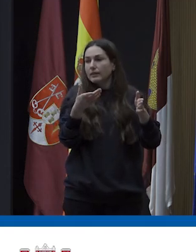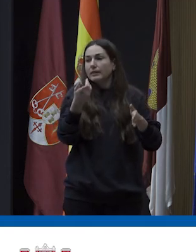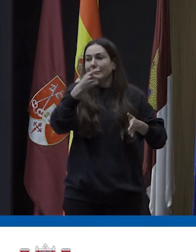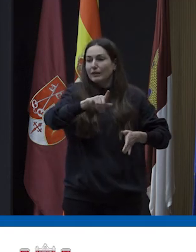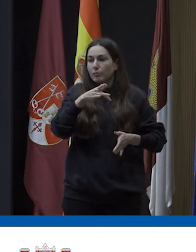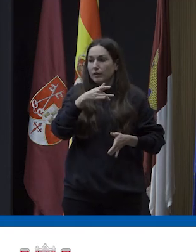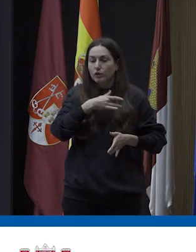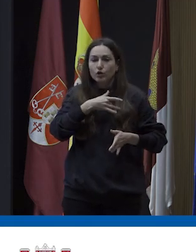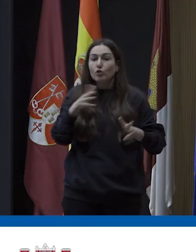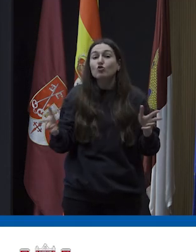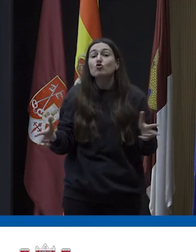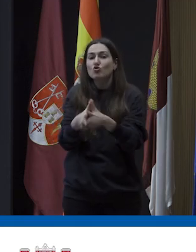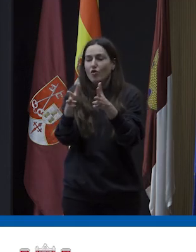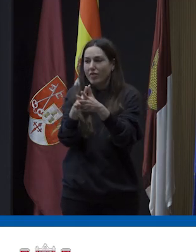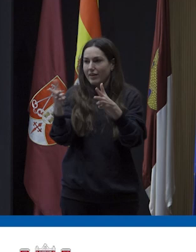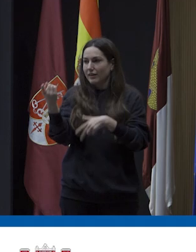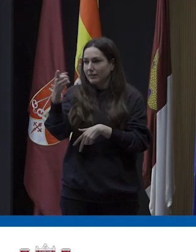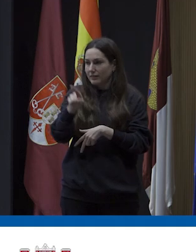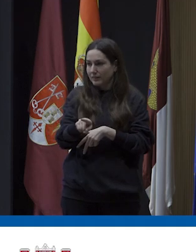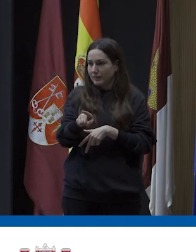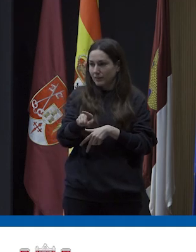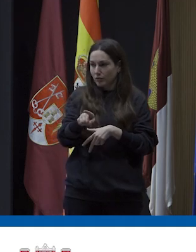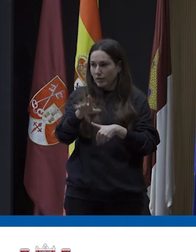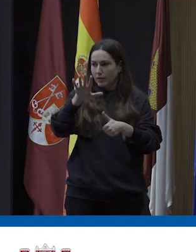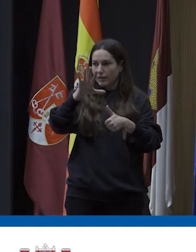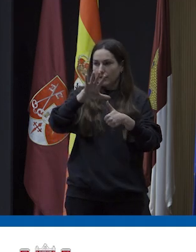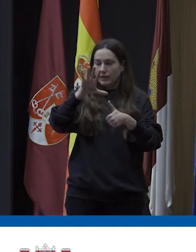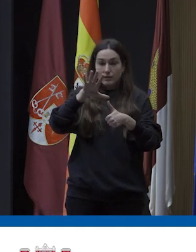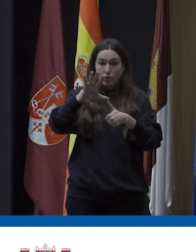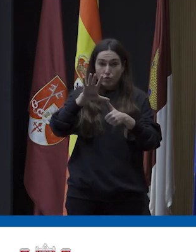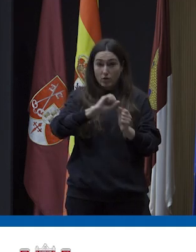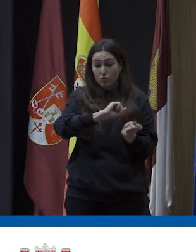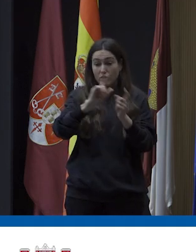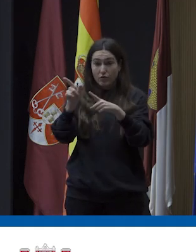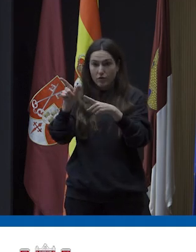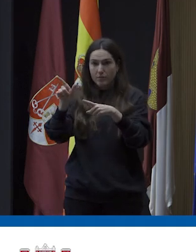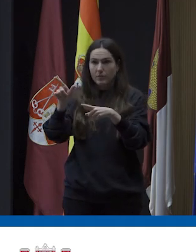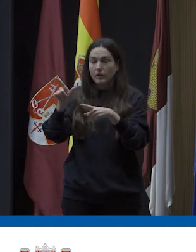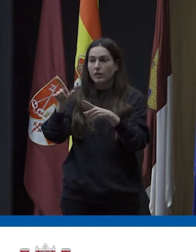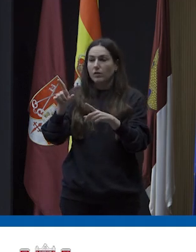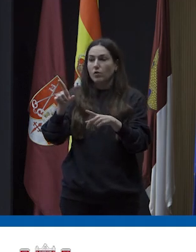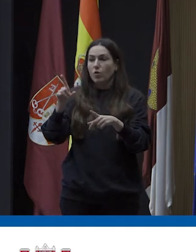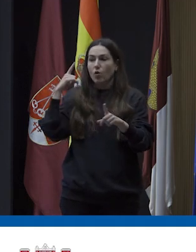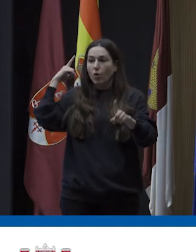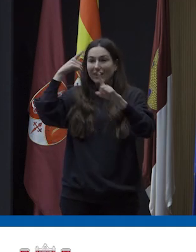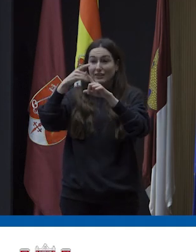cardiológica y social. Él volvió de Estados Unidos a Argentina para crear un instituto de cardiología